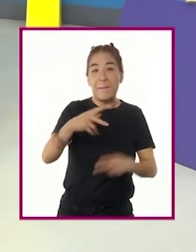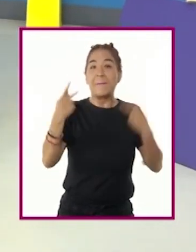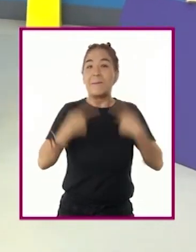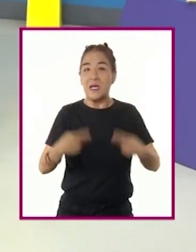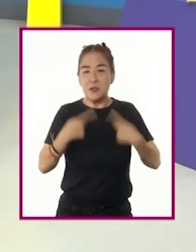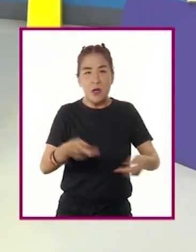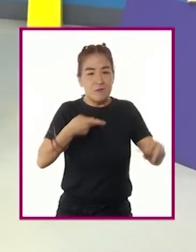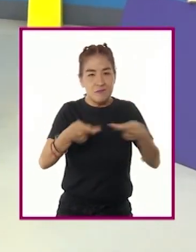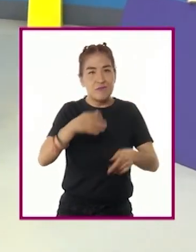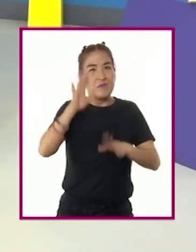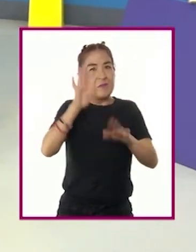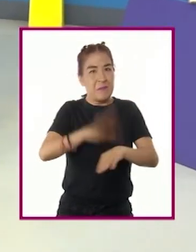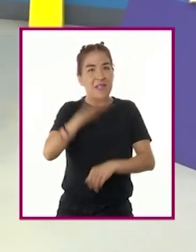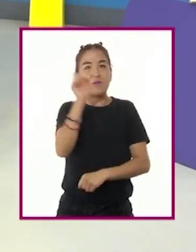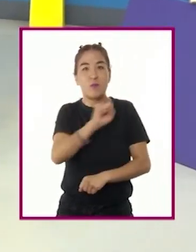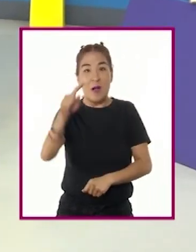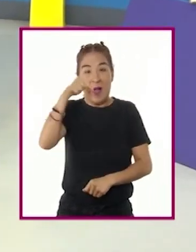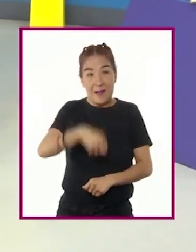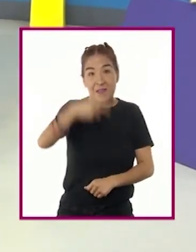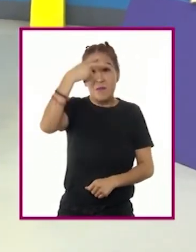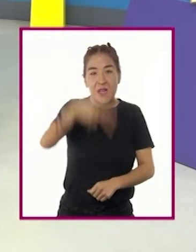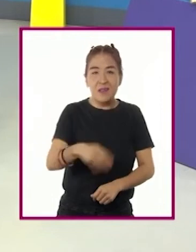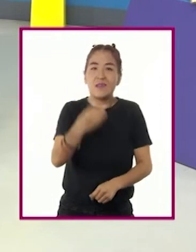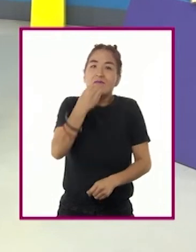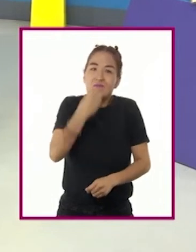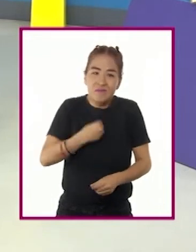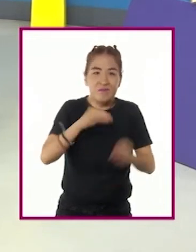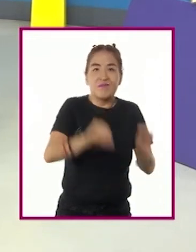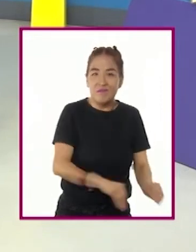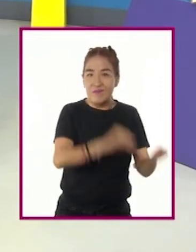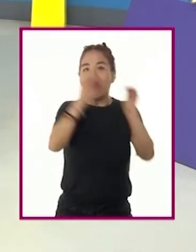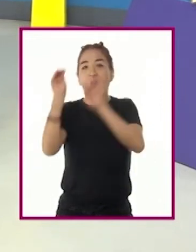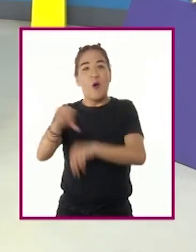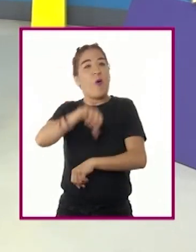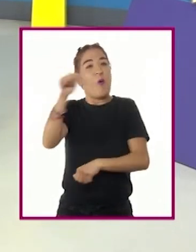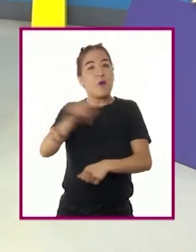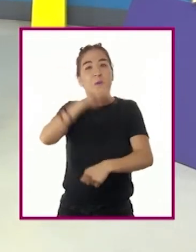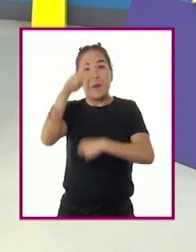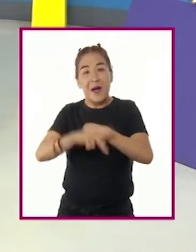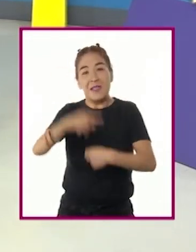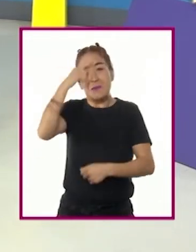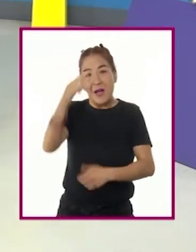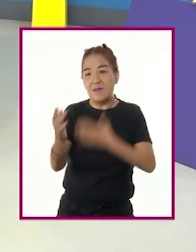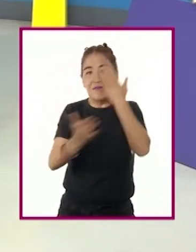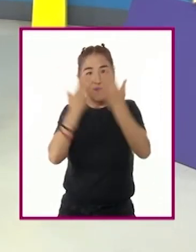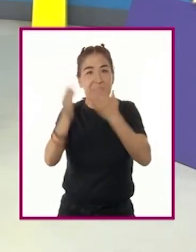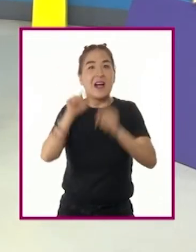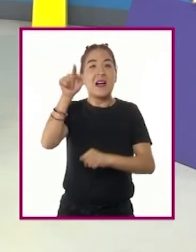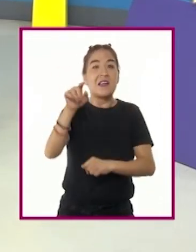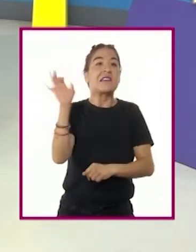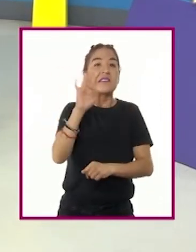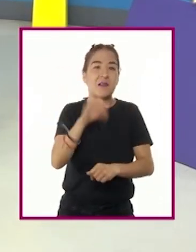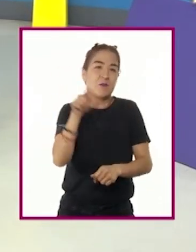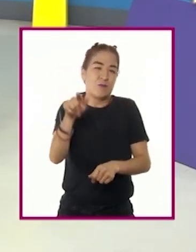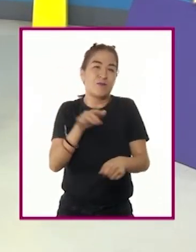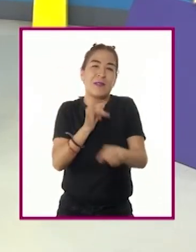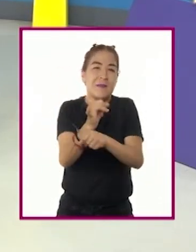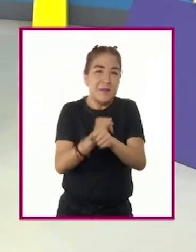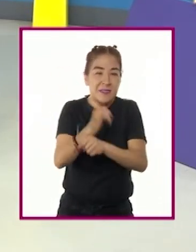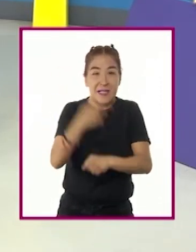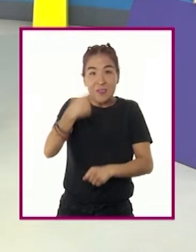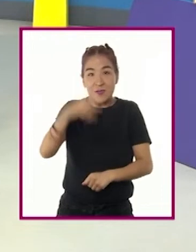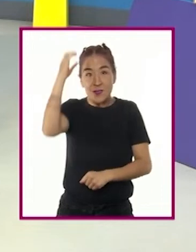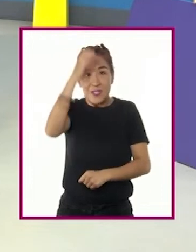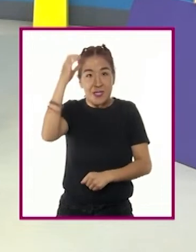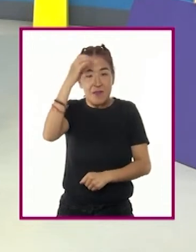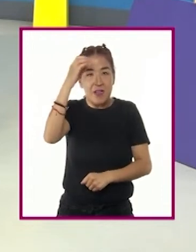científicos preparados en nuestro país tengan que emigrar a otros países, donde las opciones de dedicarse a la investigación